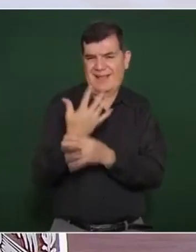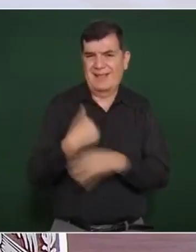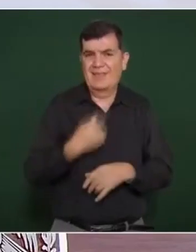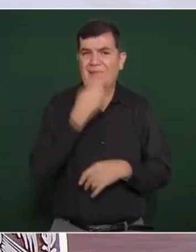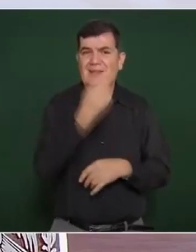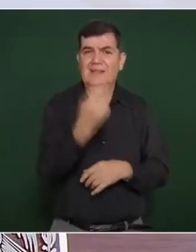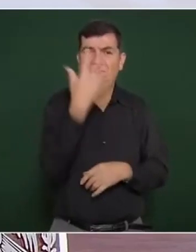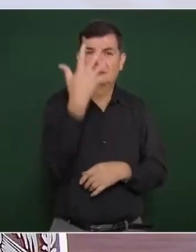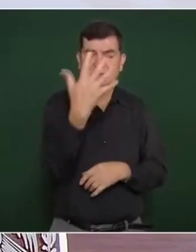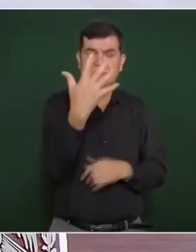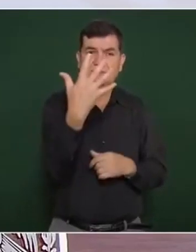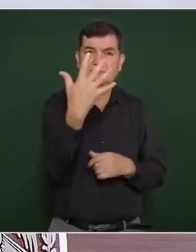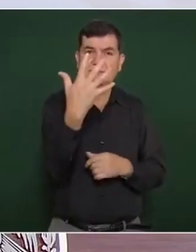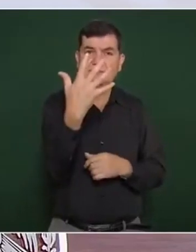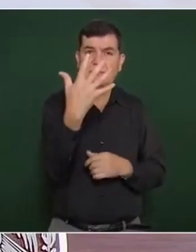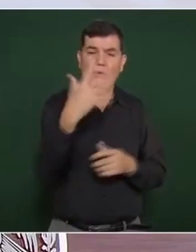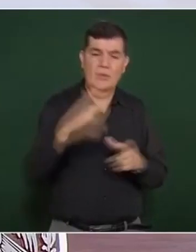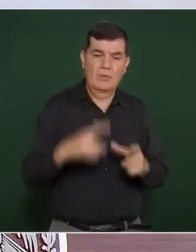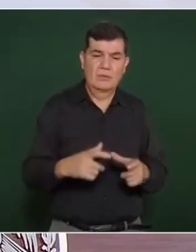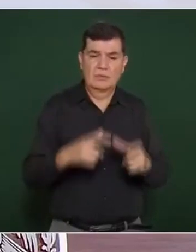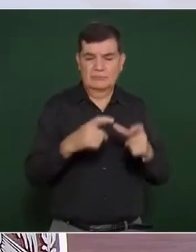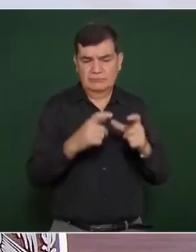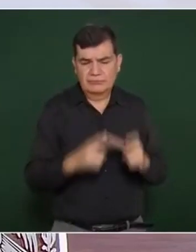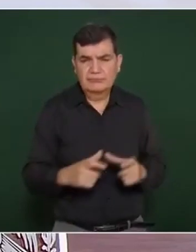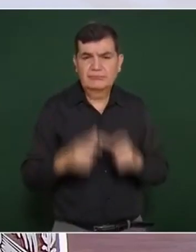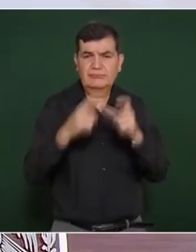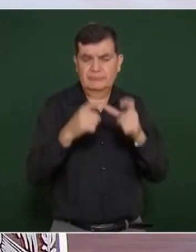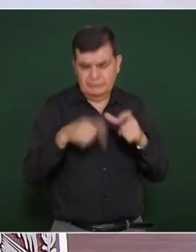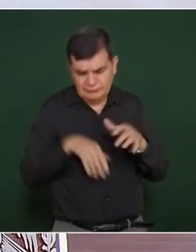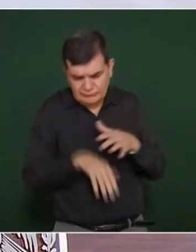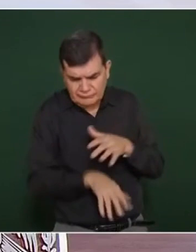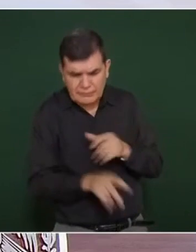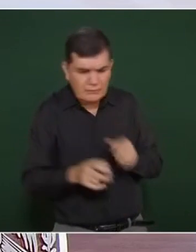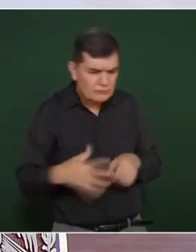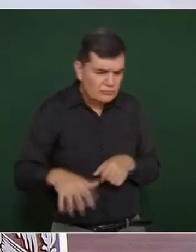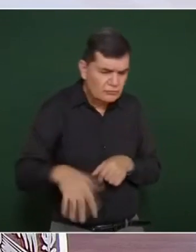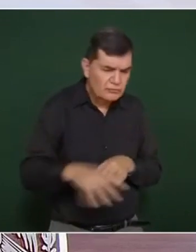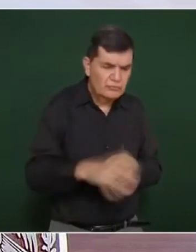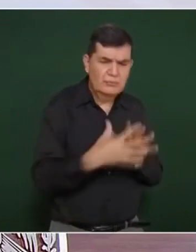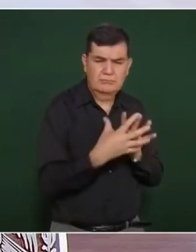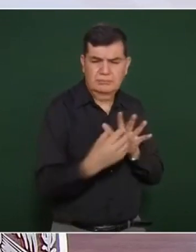anteriormente, 5 drones submarinos estamos empleándolos,